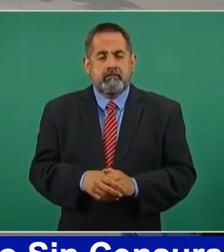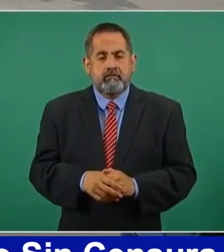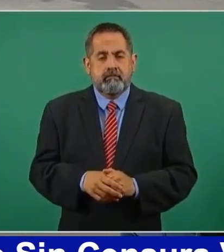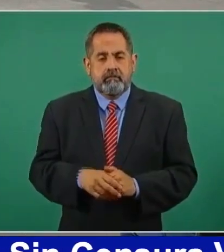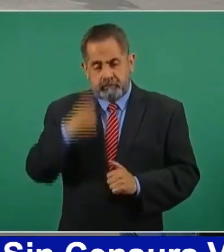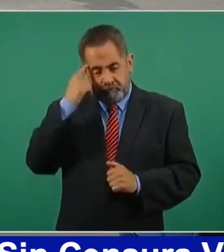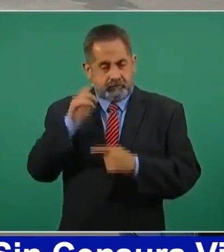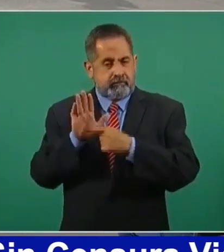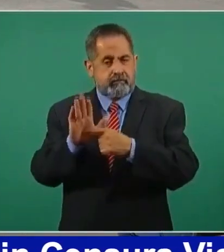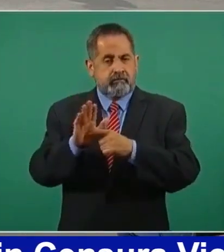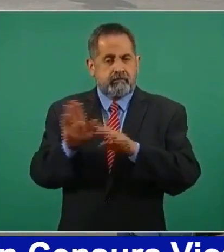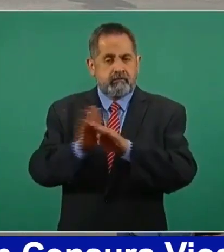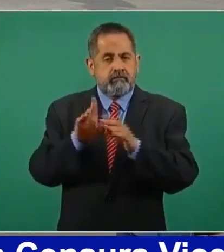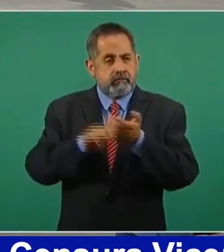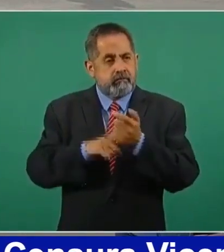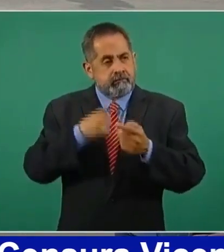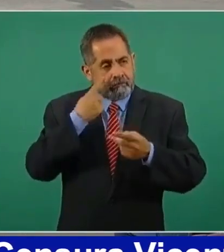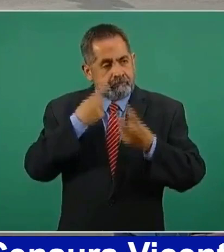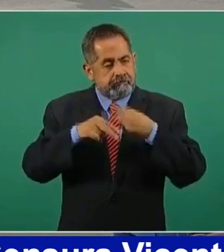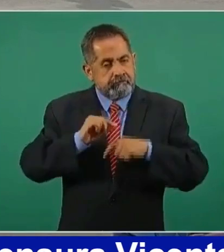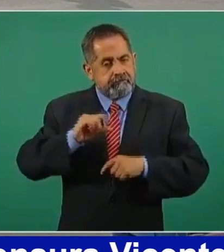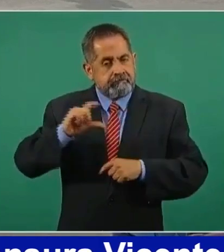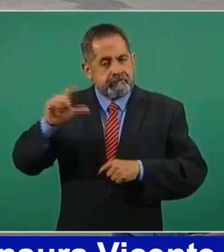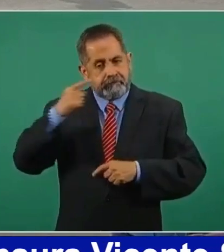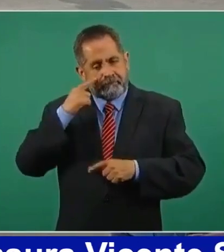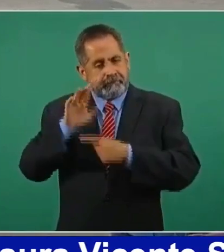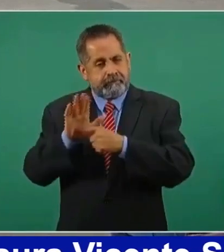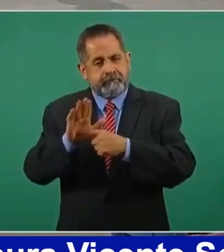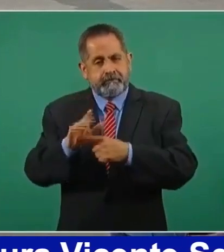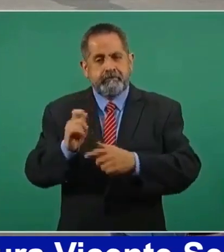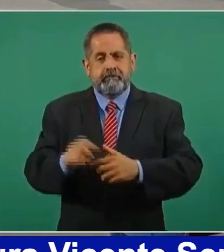para mostrar la tendencia.